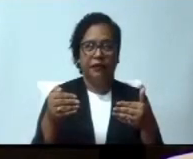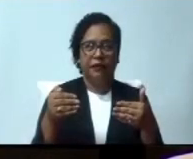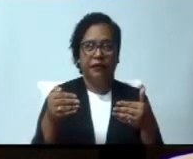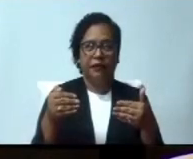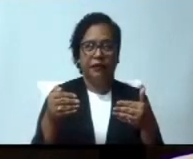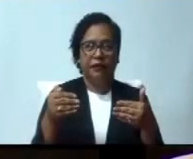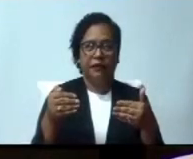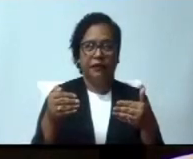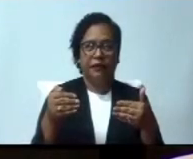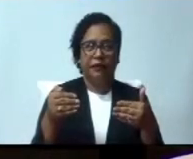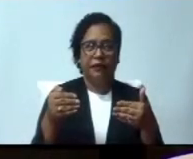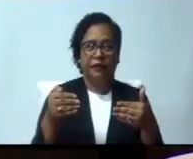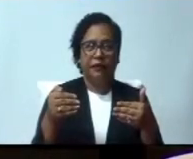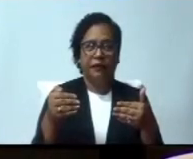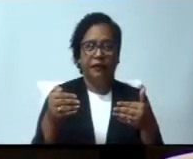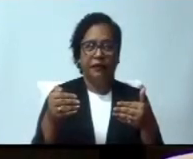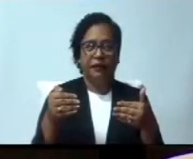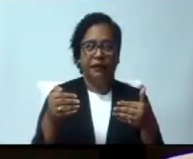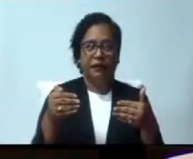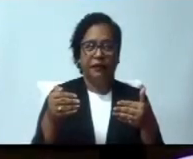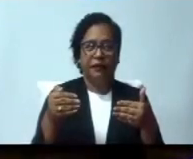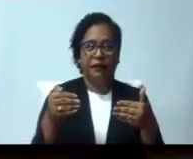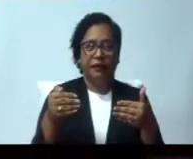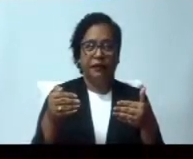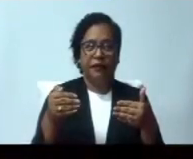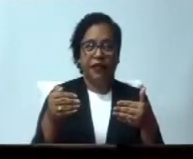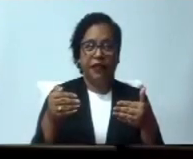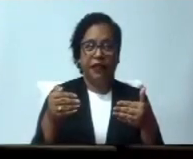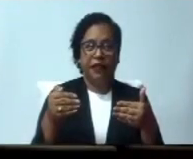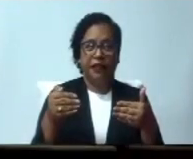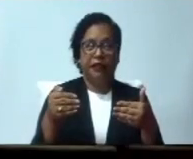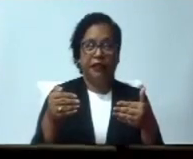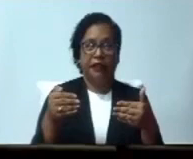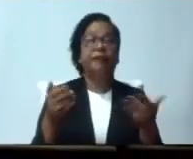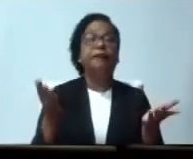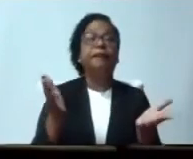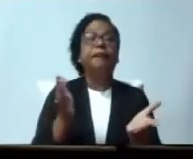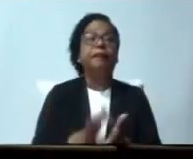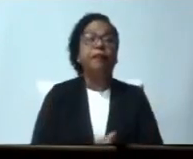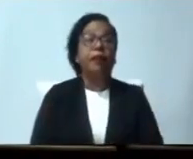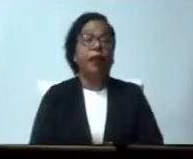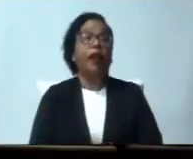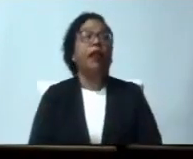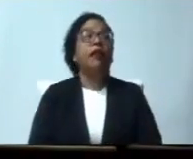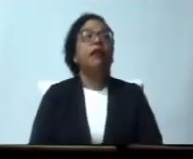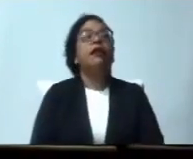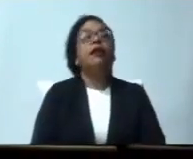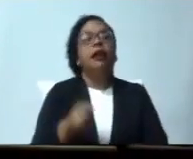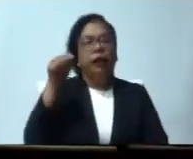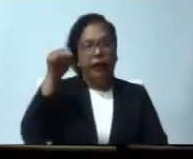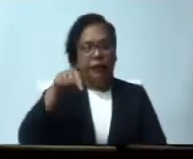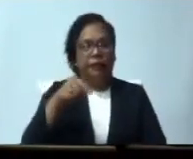persona fría, con el corazón caliente, pero con cabeza fría.